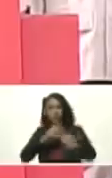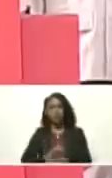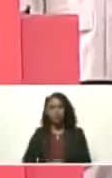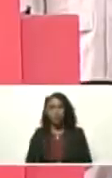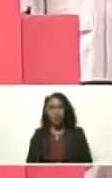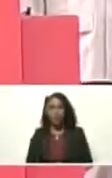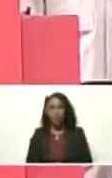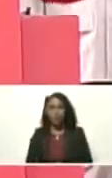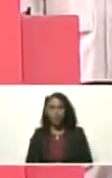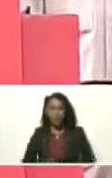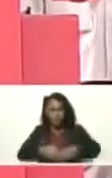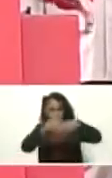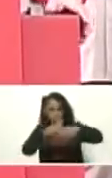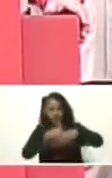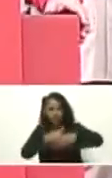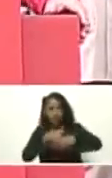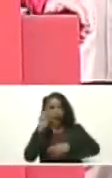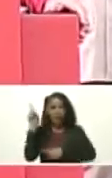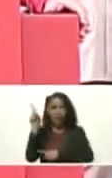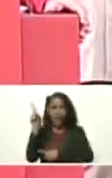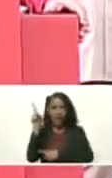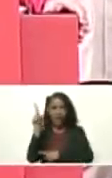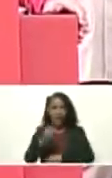Que nos presentemos en el Poliedro.